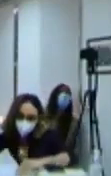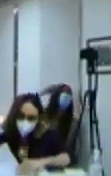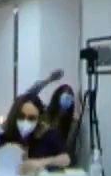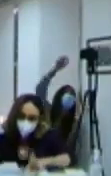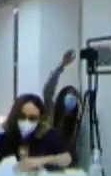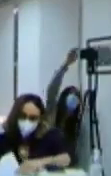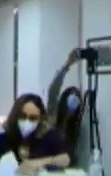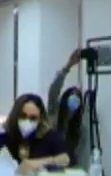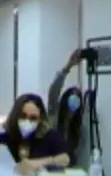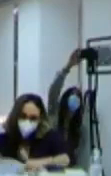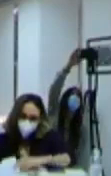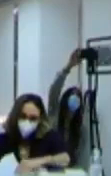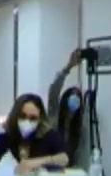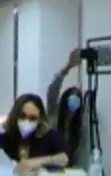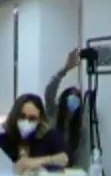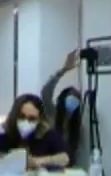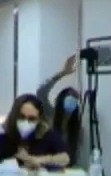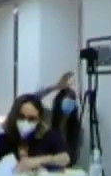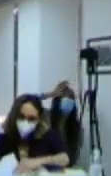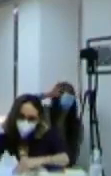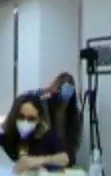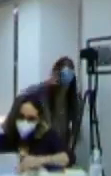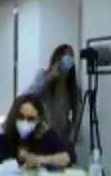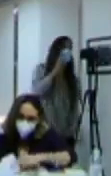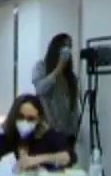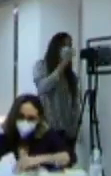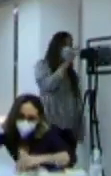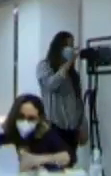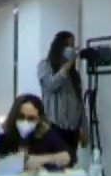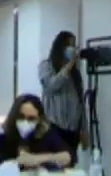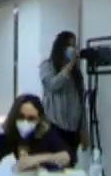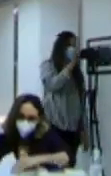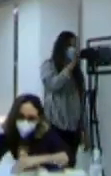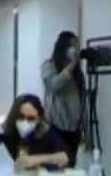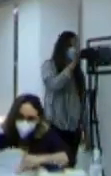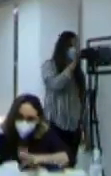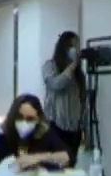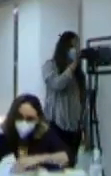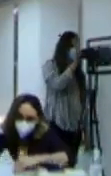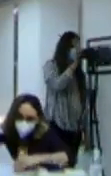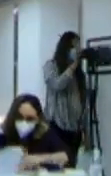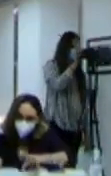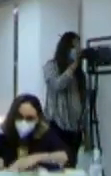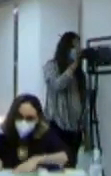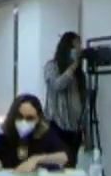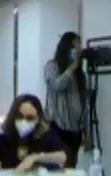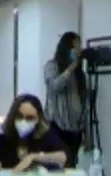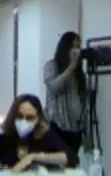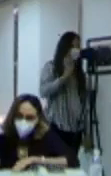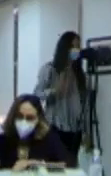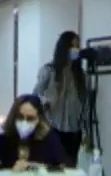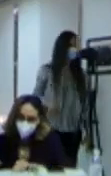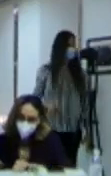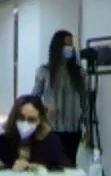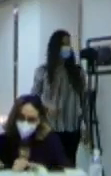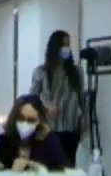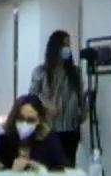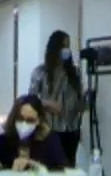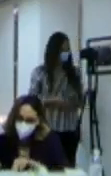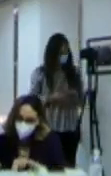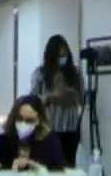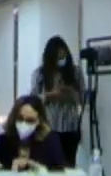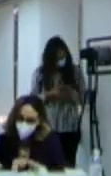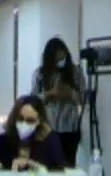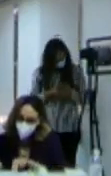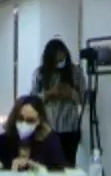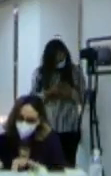posteriormente por escrito. Le recordamos al ingeniero Craig que lo que él se negó a contestar nos lo pone por escrito para que